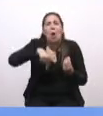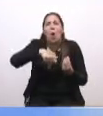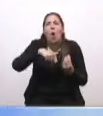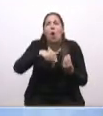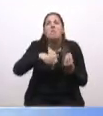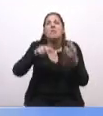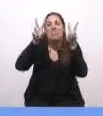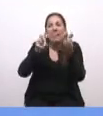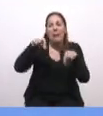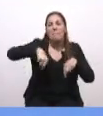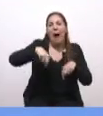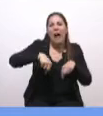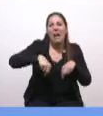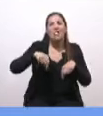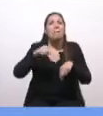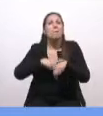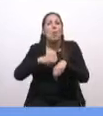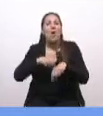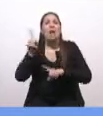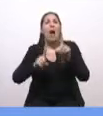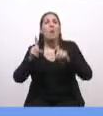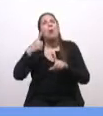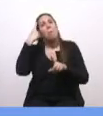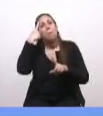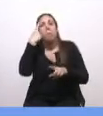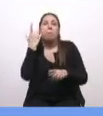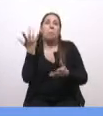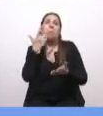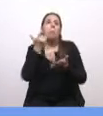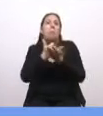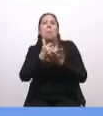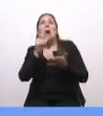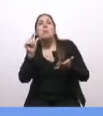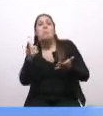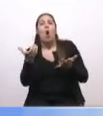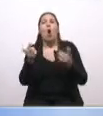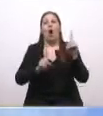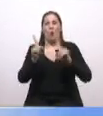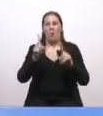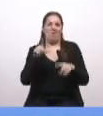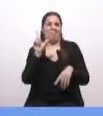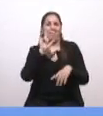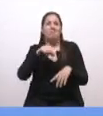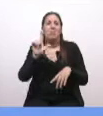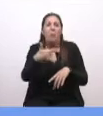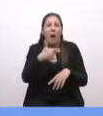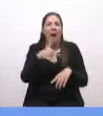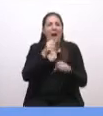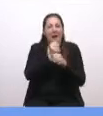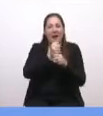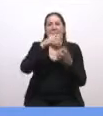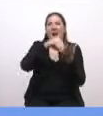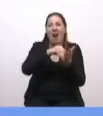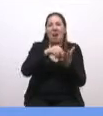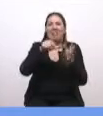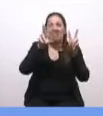este contexto algunos les parecerá poco a otros como les decía como fuera de agenda y muchos porque